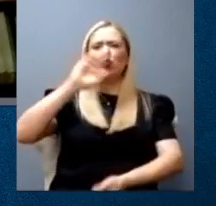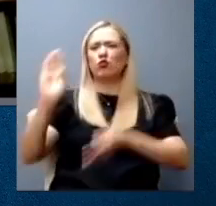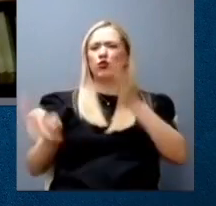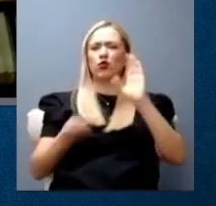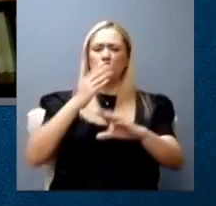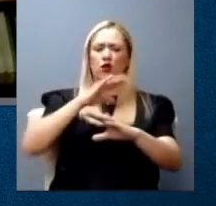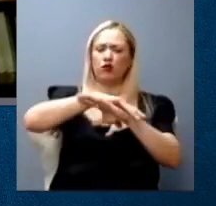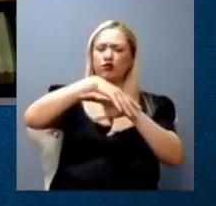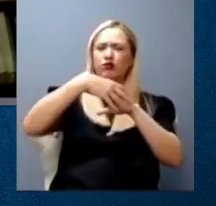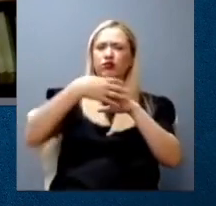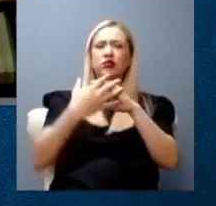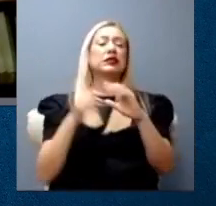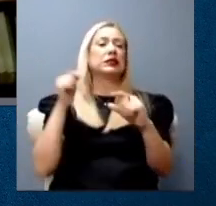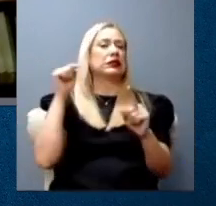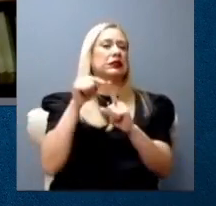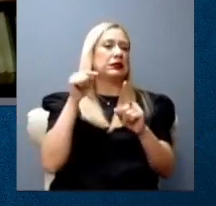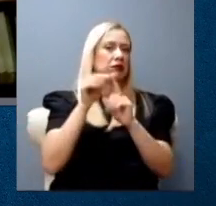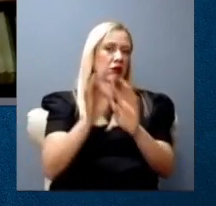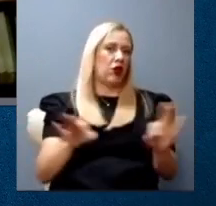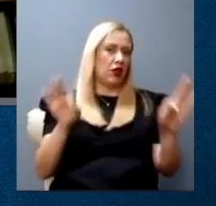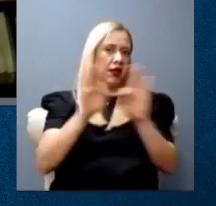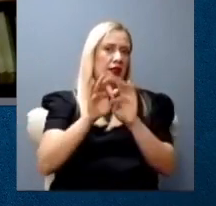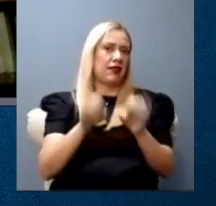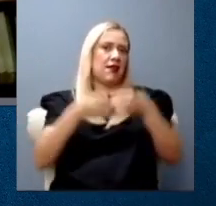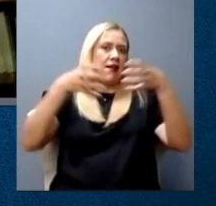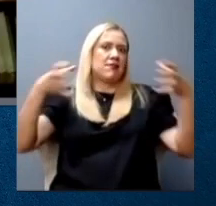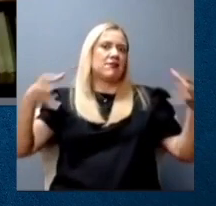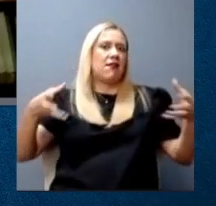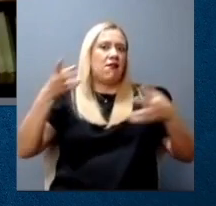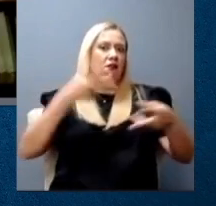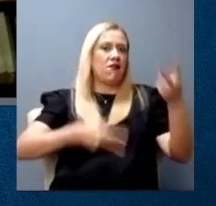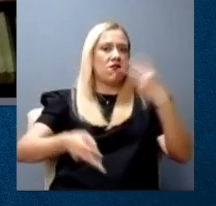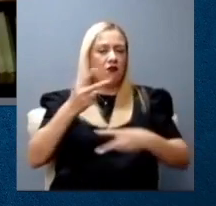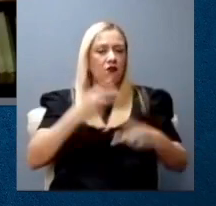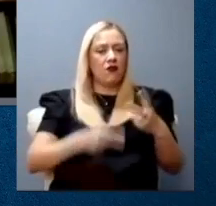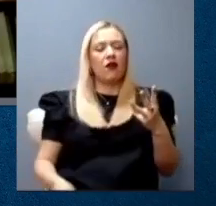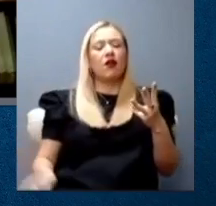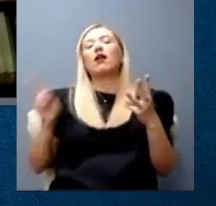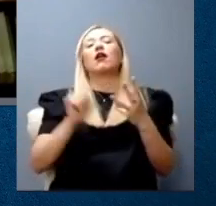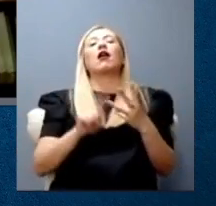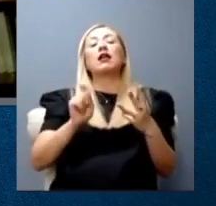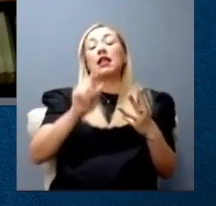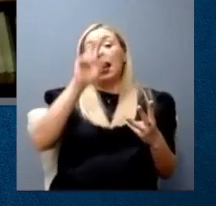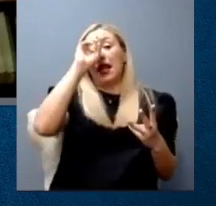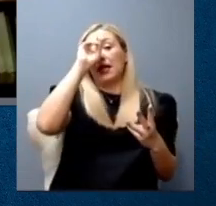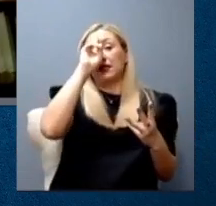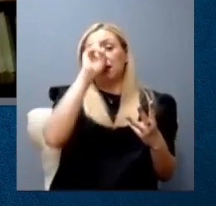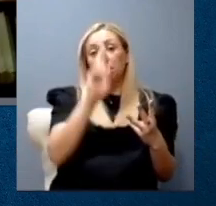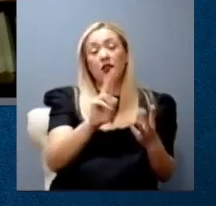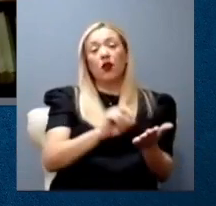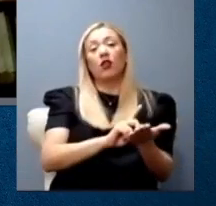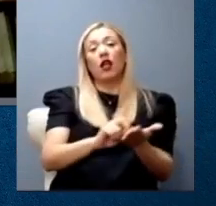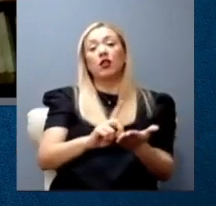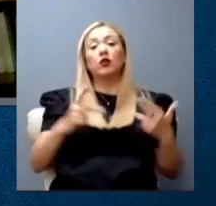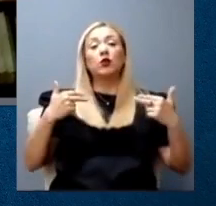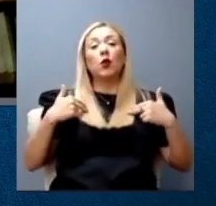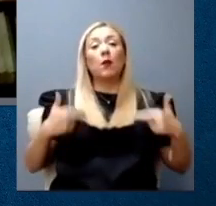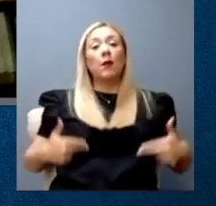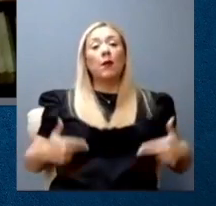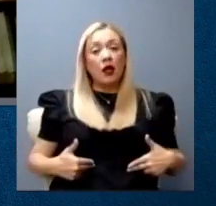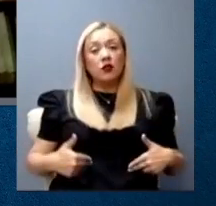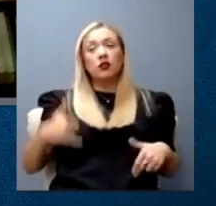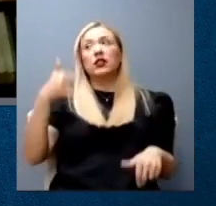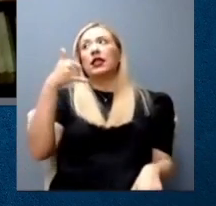es un eje fundamental. Y el tercero, no menos importante, es el respeto a los derechos humanos